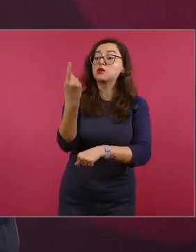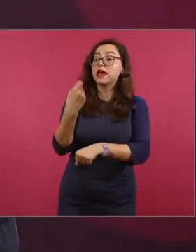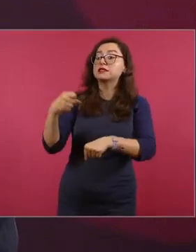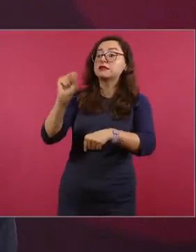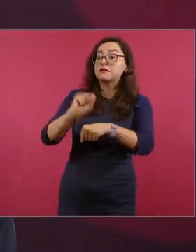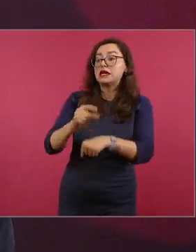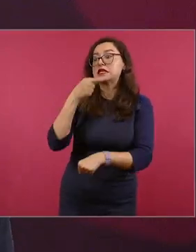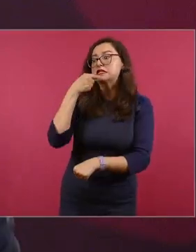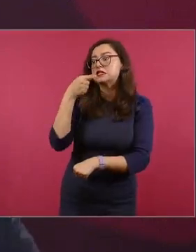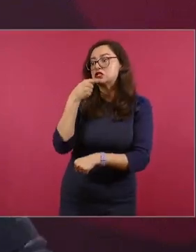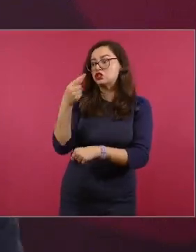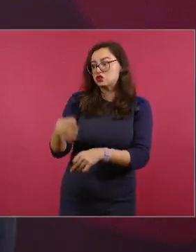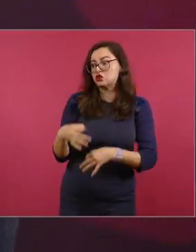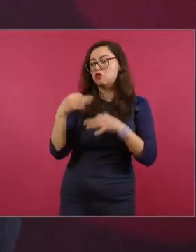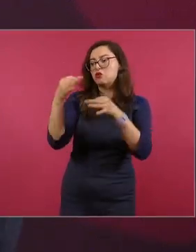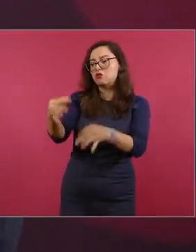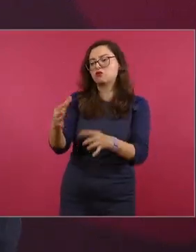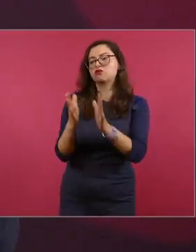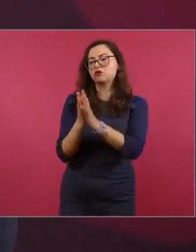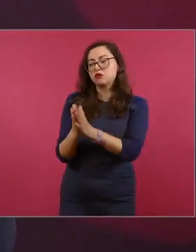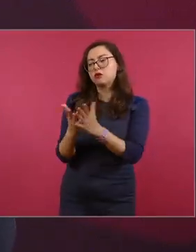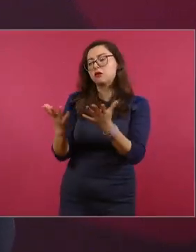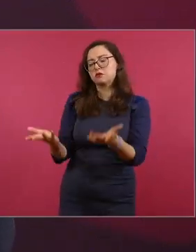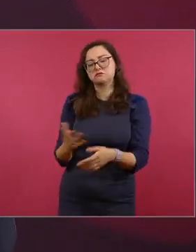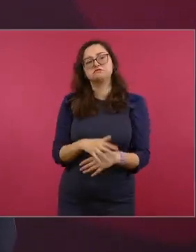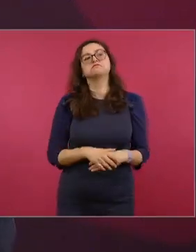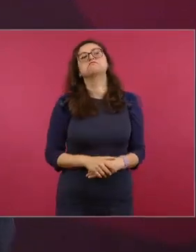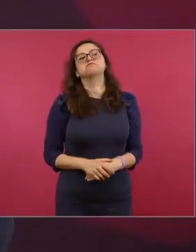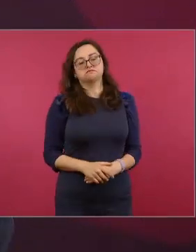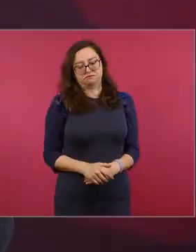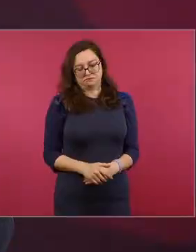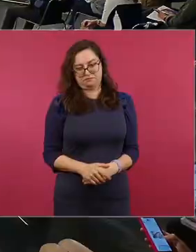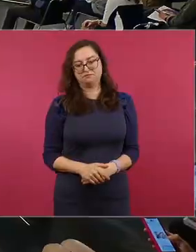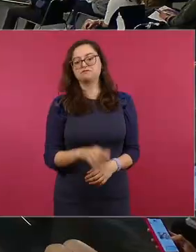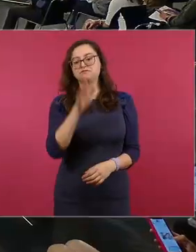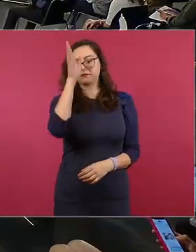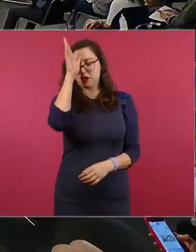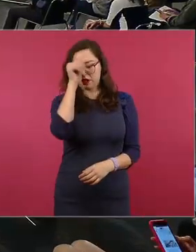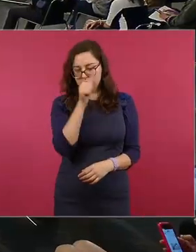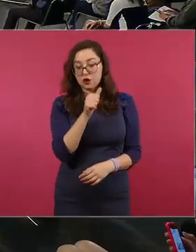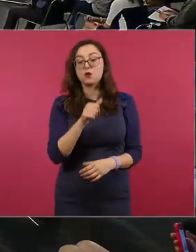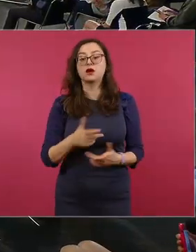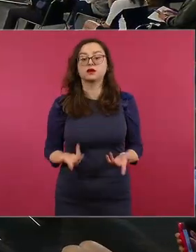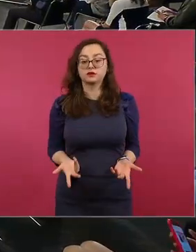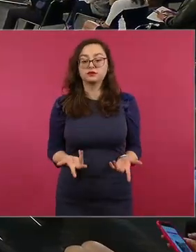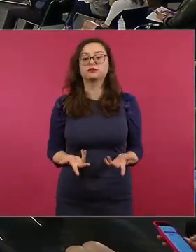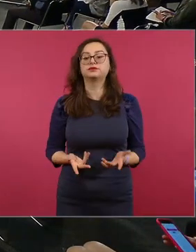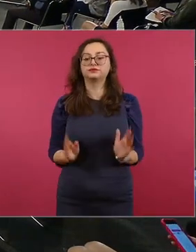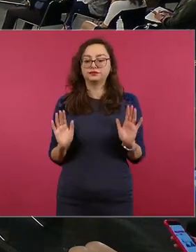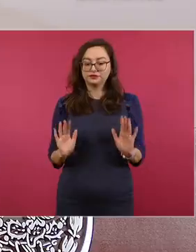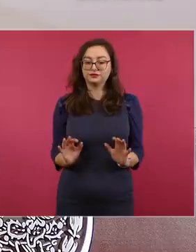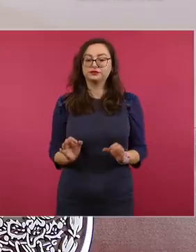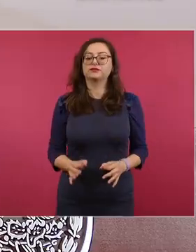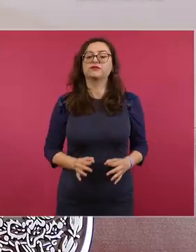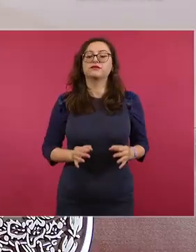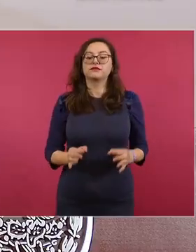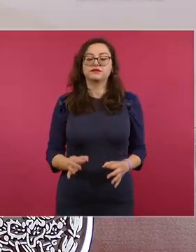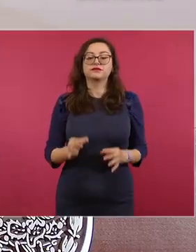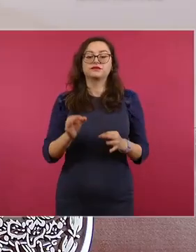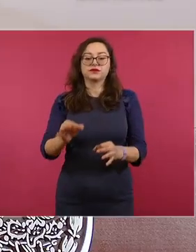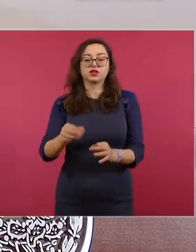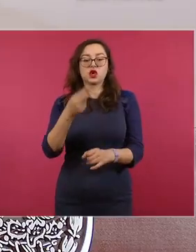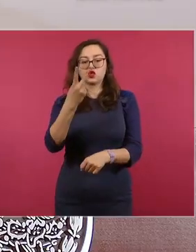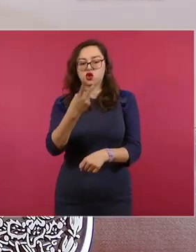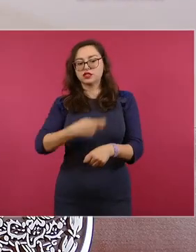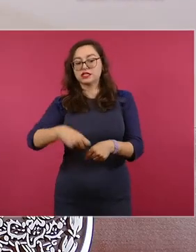los niños. Y esto llegaba en sábado y dijimos: vamos a mandarla el lunes. Aplicamos únicamente los horarios oficiales, ya